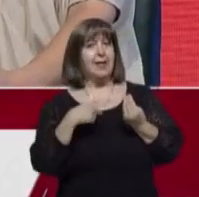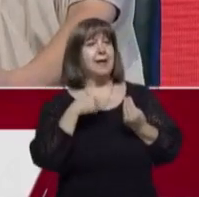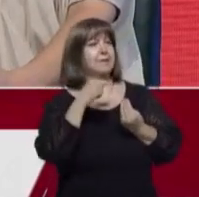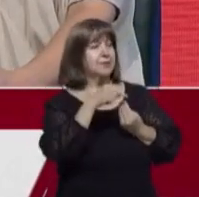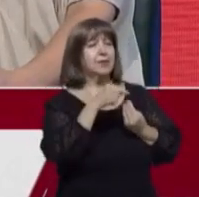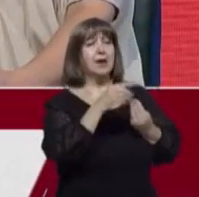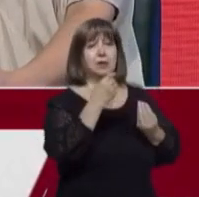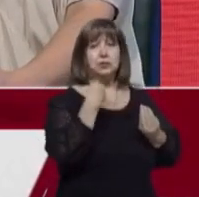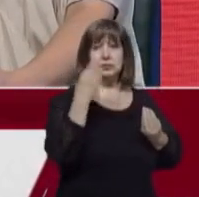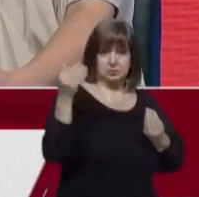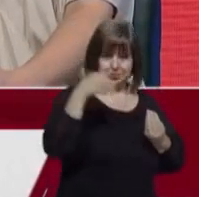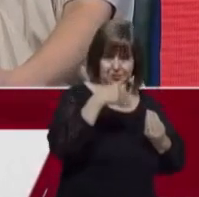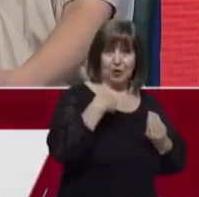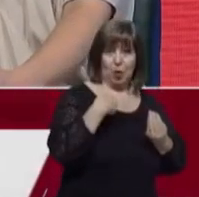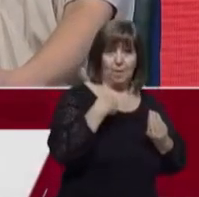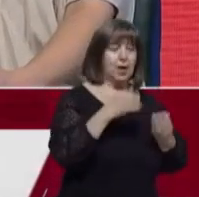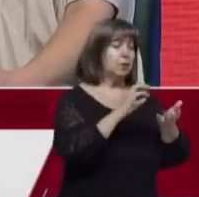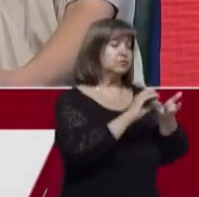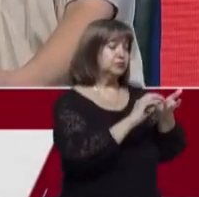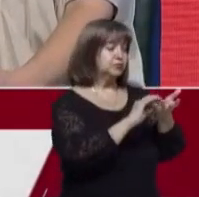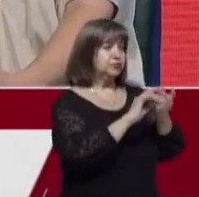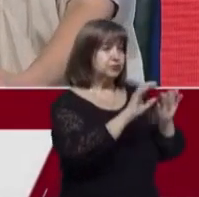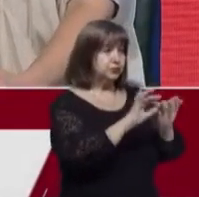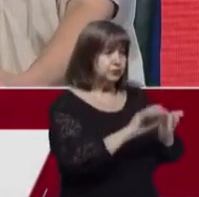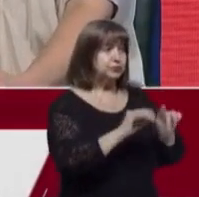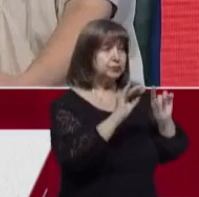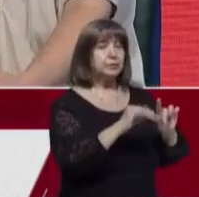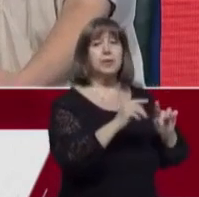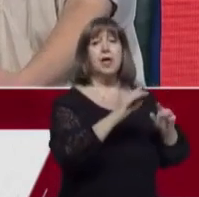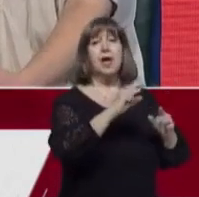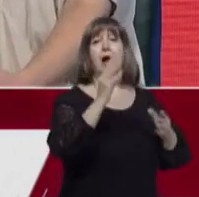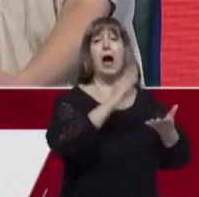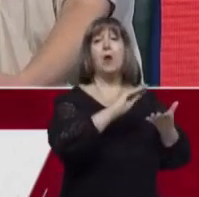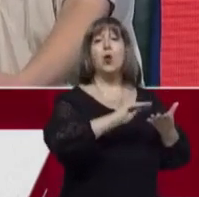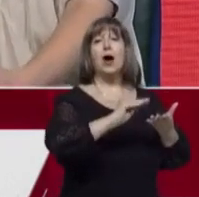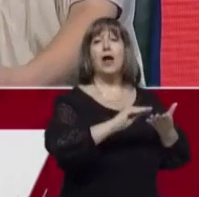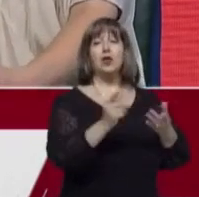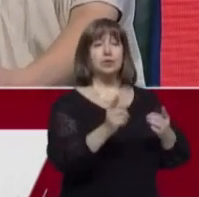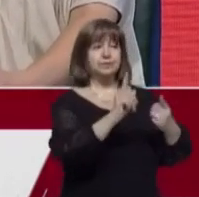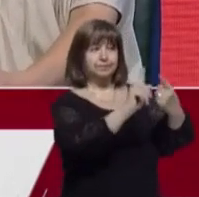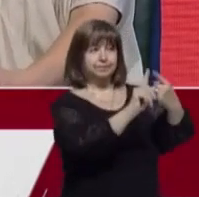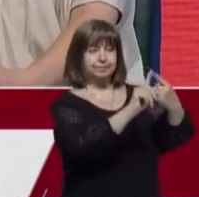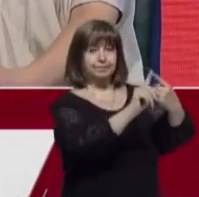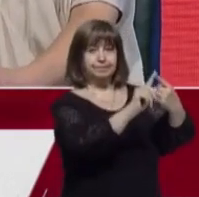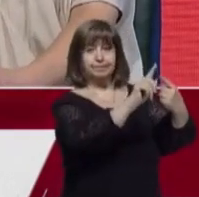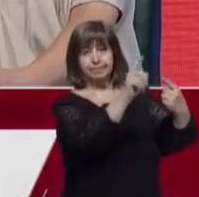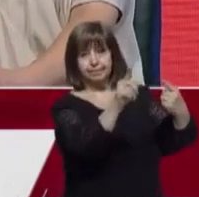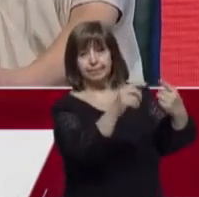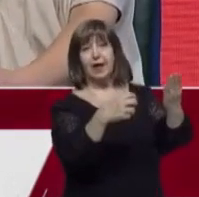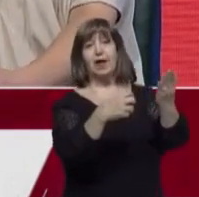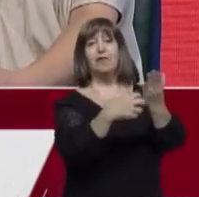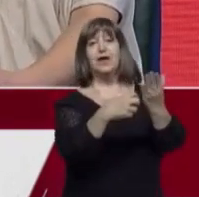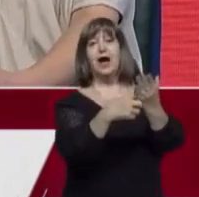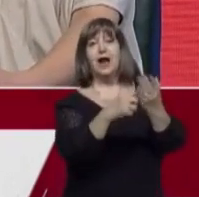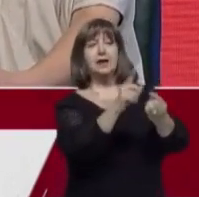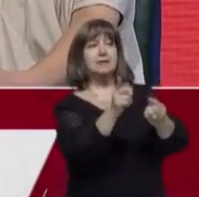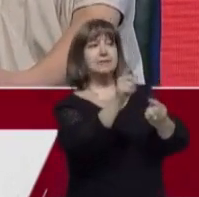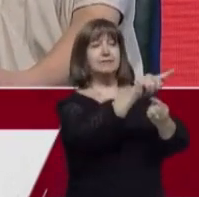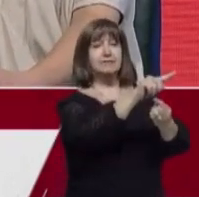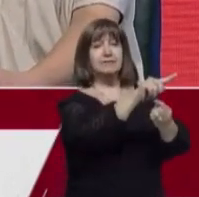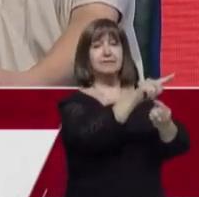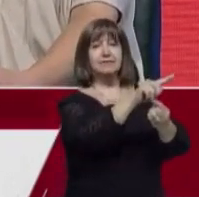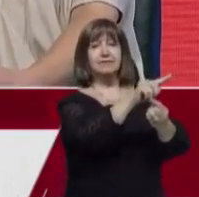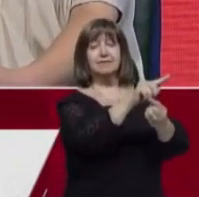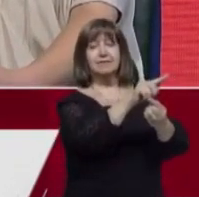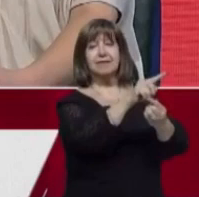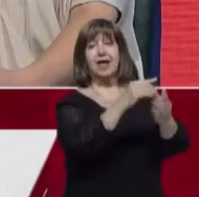Corte de Justicia, a la Defensoría General, o a, que pertenece al Ministerio Público Fiscal, o a la Dirección de Género y Diversidad